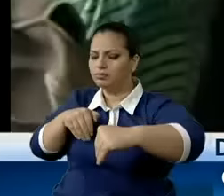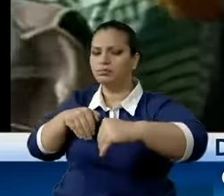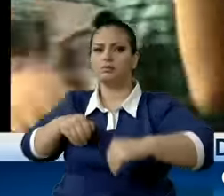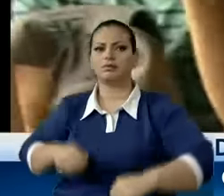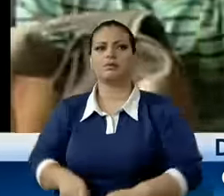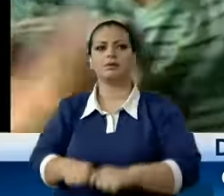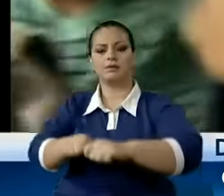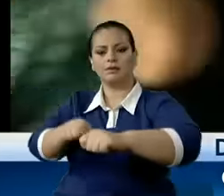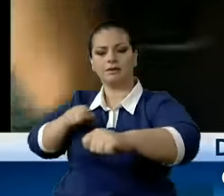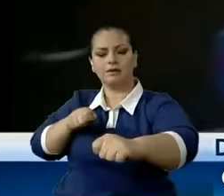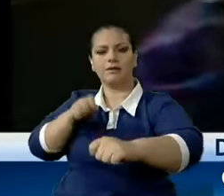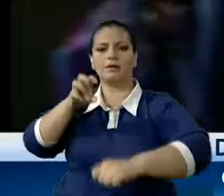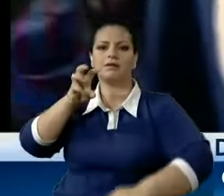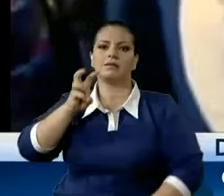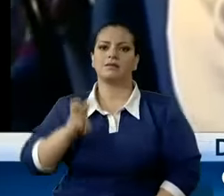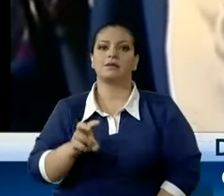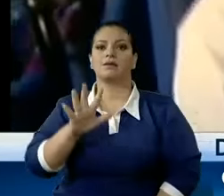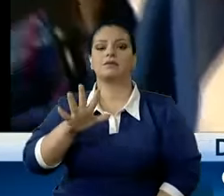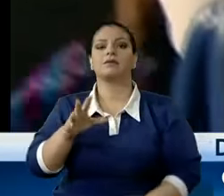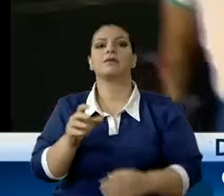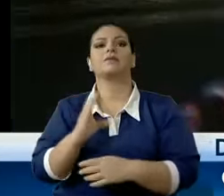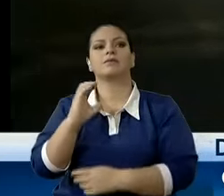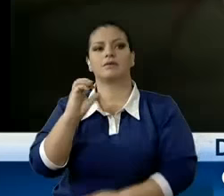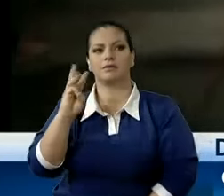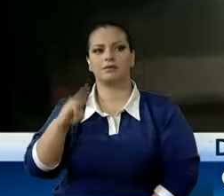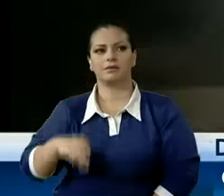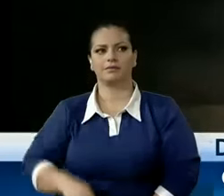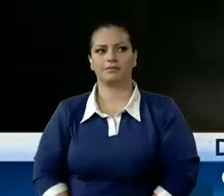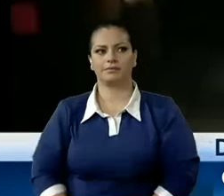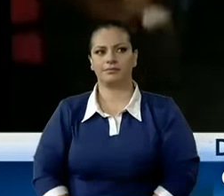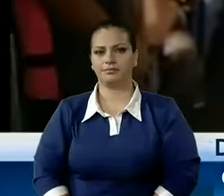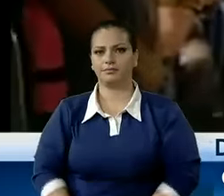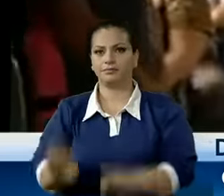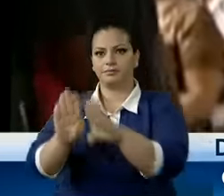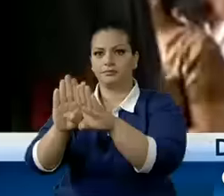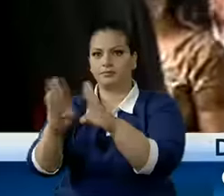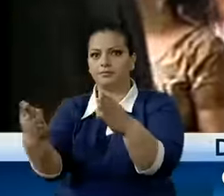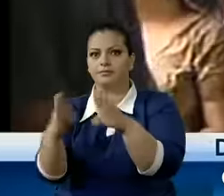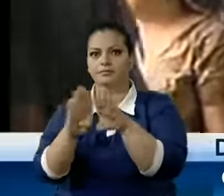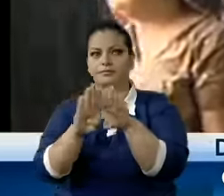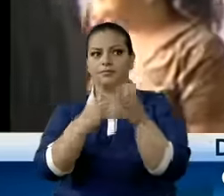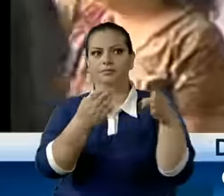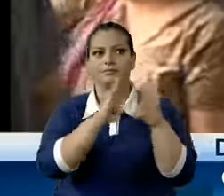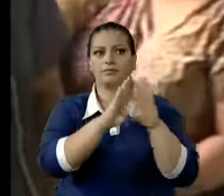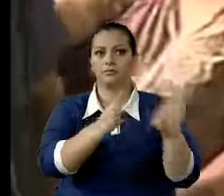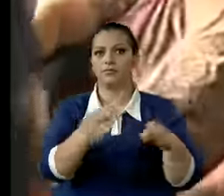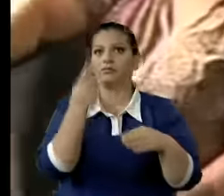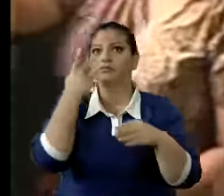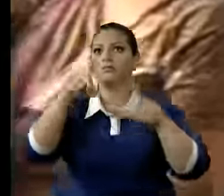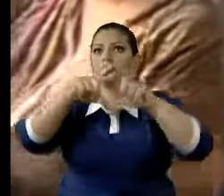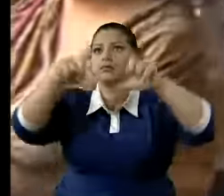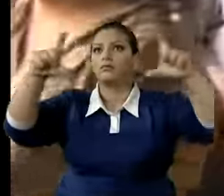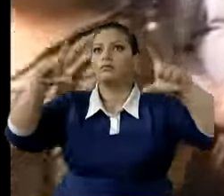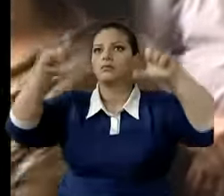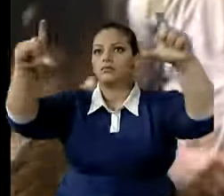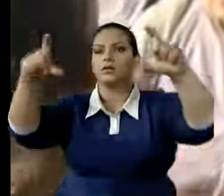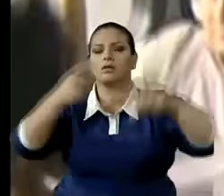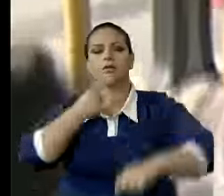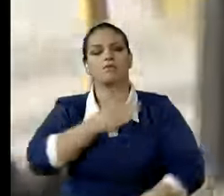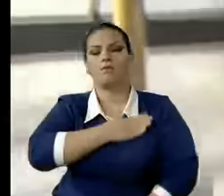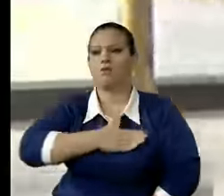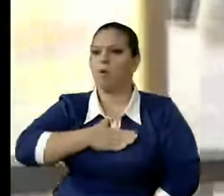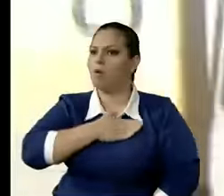una de las puertas permanece el rótulo que avisa que no pueden acercarse a los vidrios de las puertas